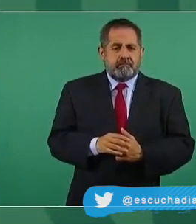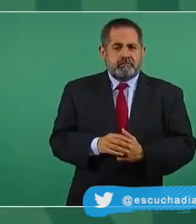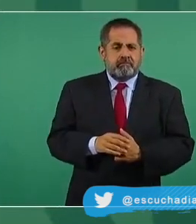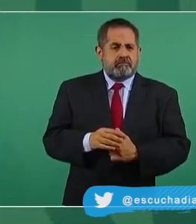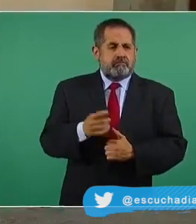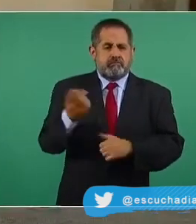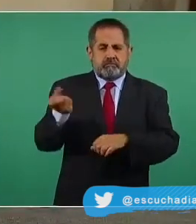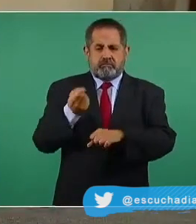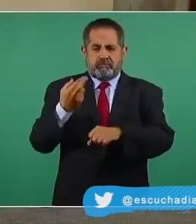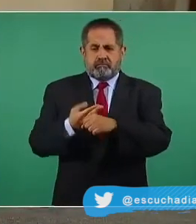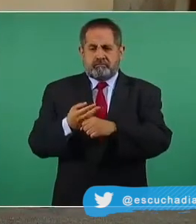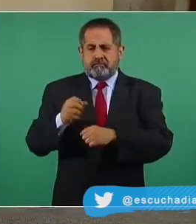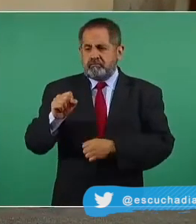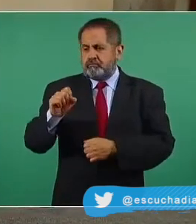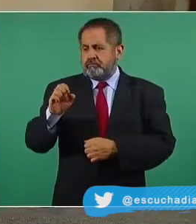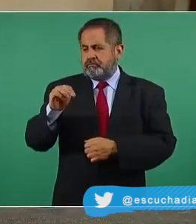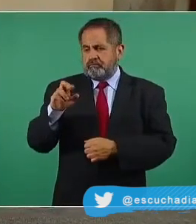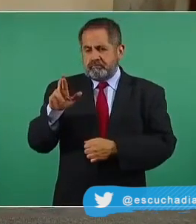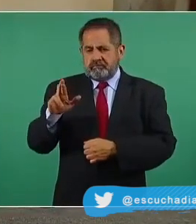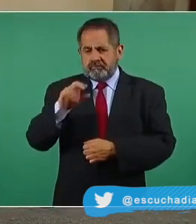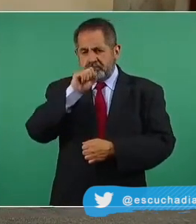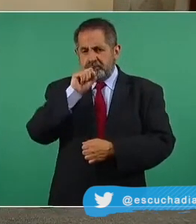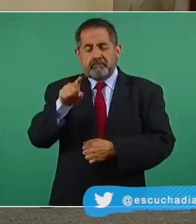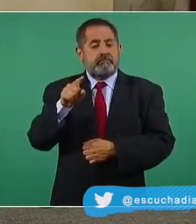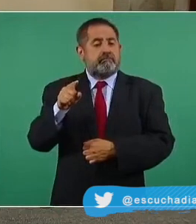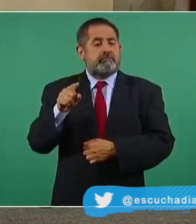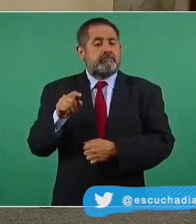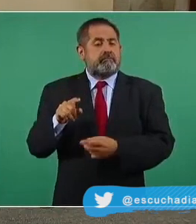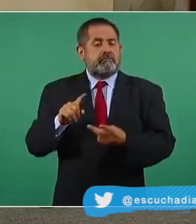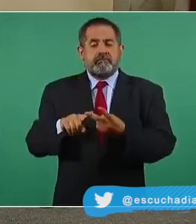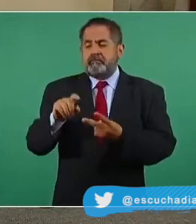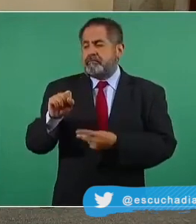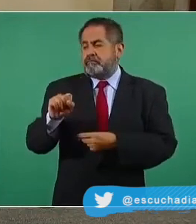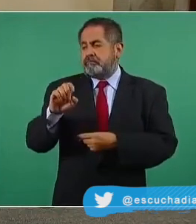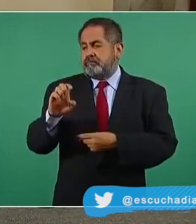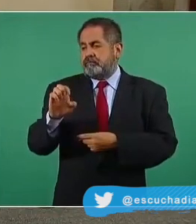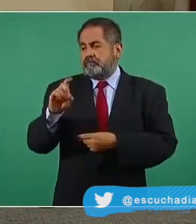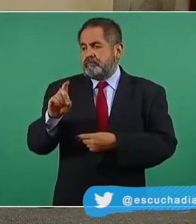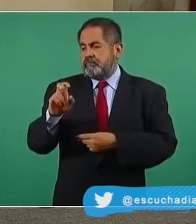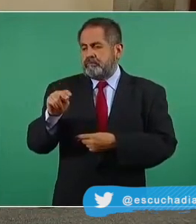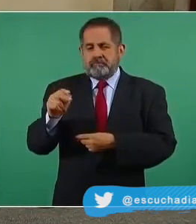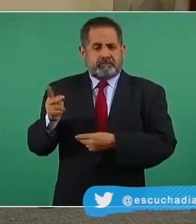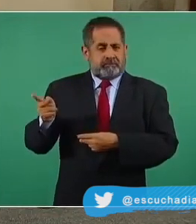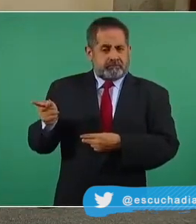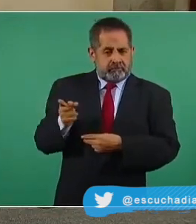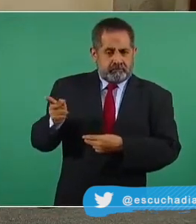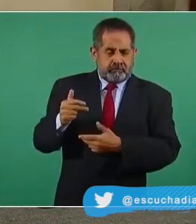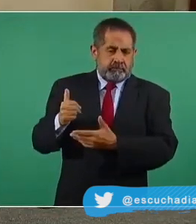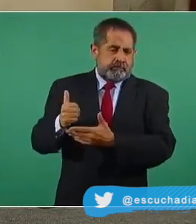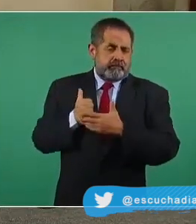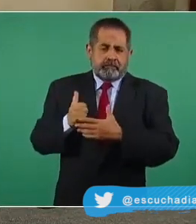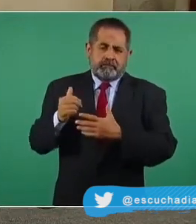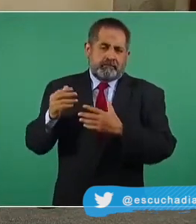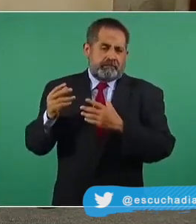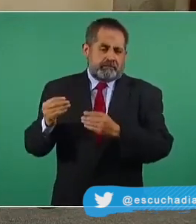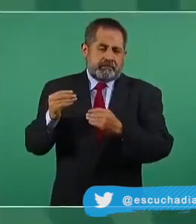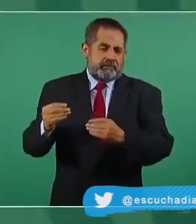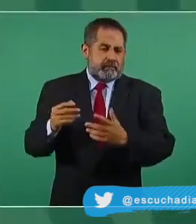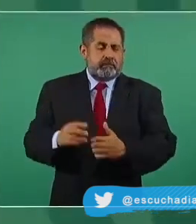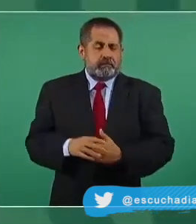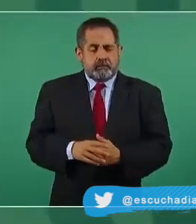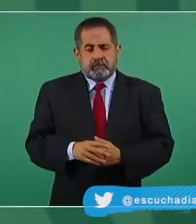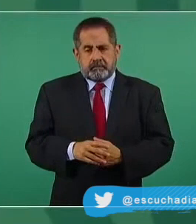Referente al dictamen del incidente en la línea 12 del metro de la Ciudad de México, el presidente menciona que la empresa que lo llevó a cabo